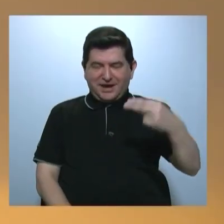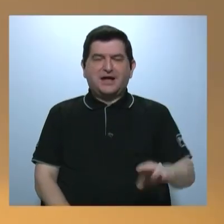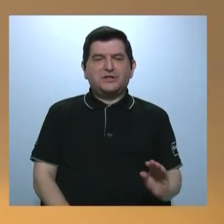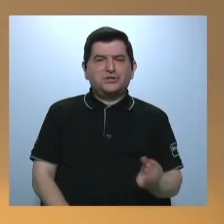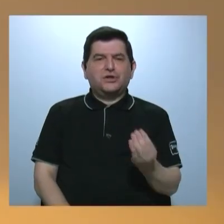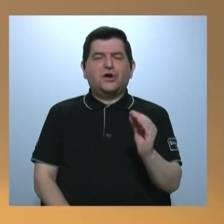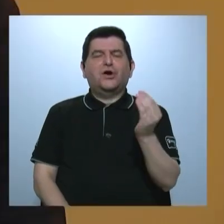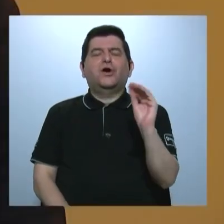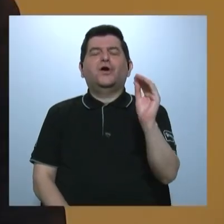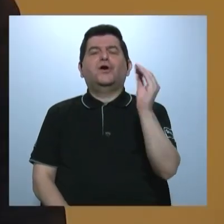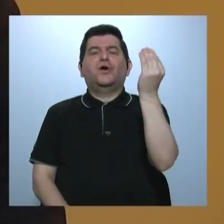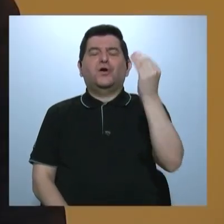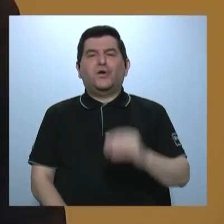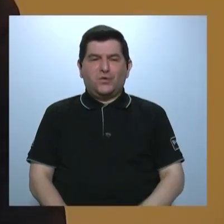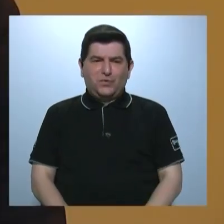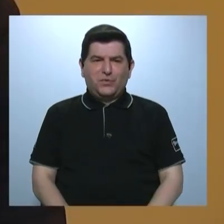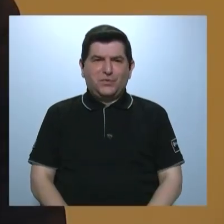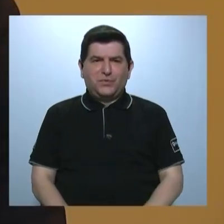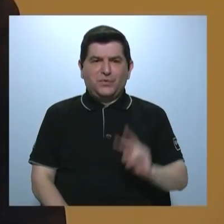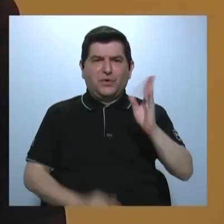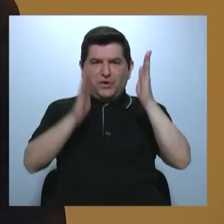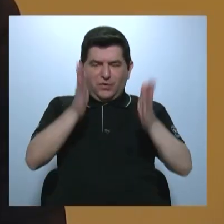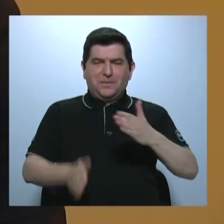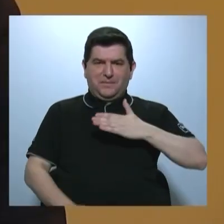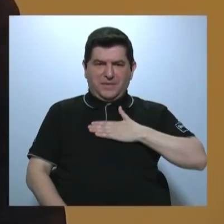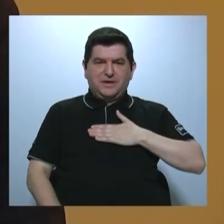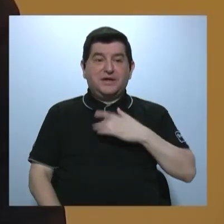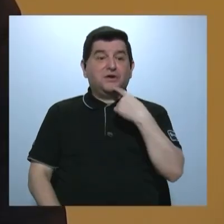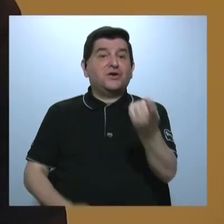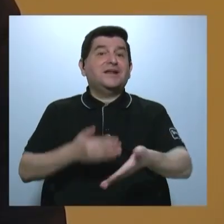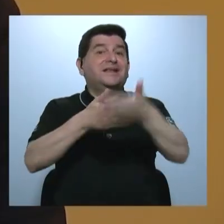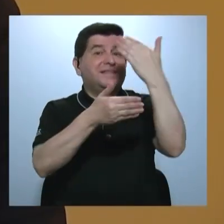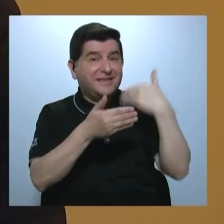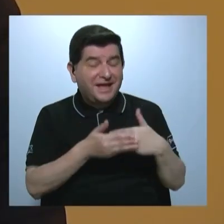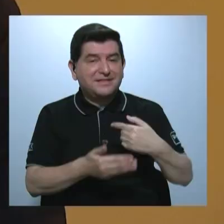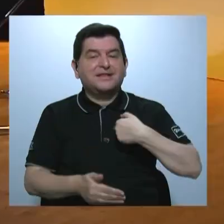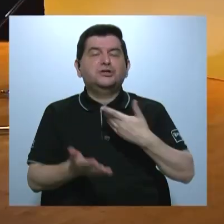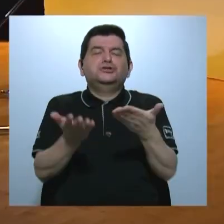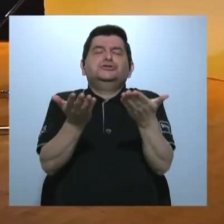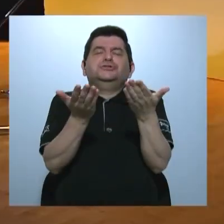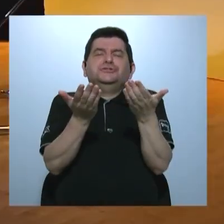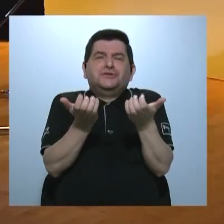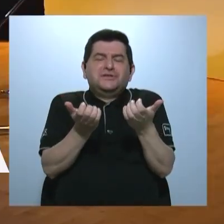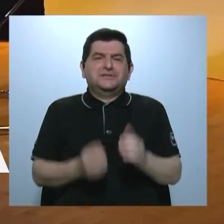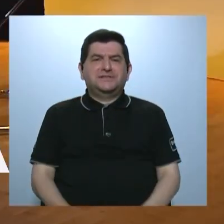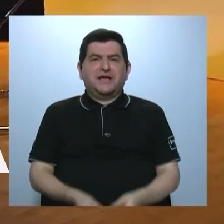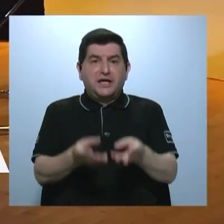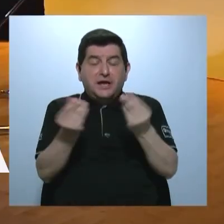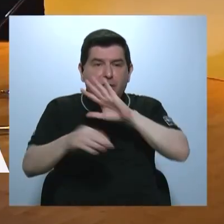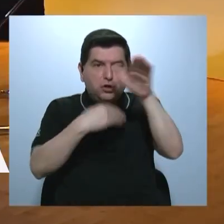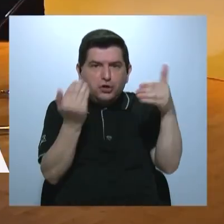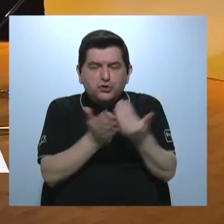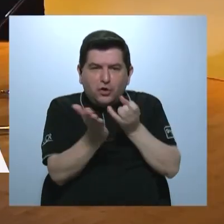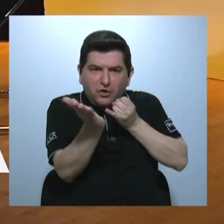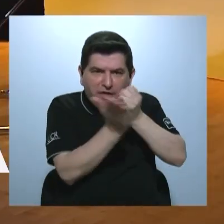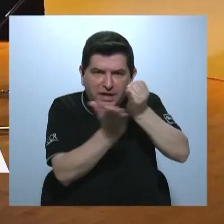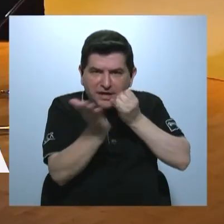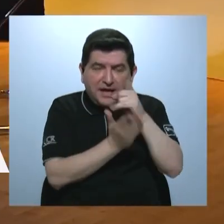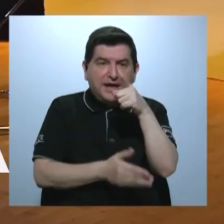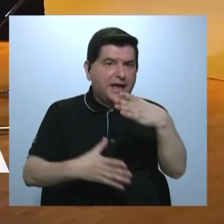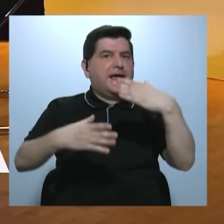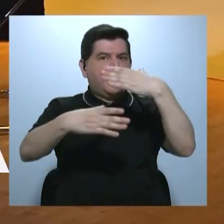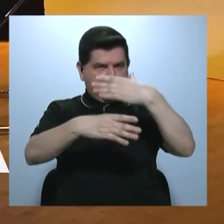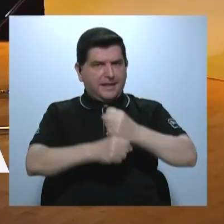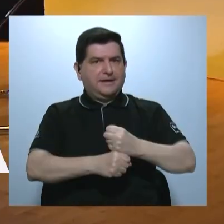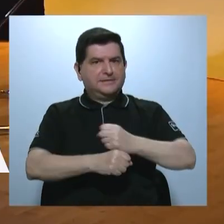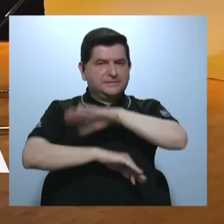y talentoso colega mío, y le estaba diciendo hace un rato que yo quisiera producir todas las investigaciones que él